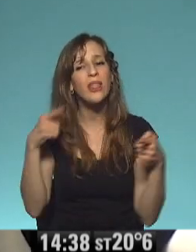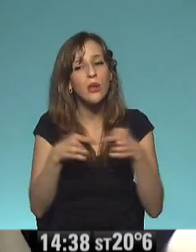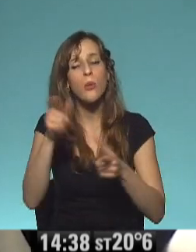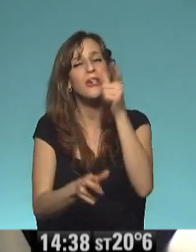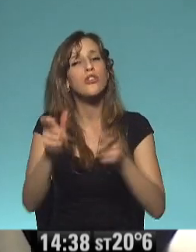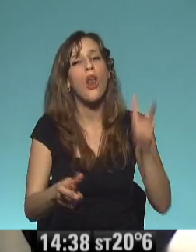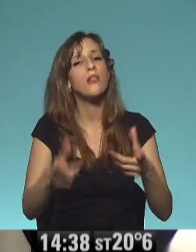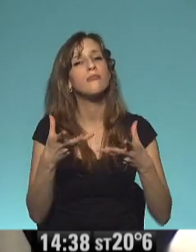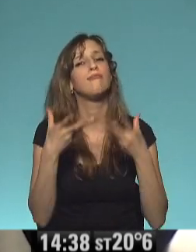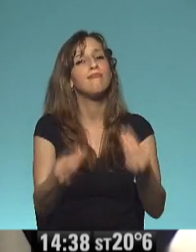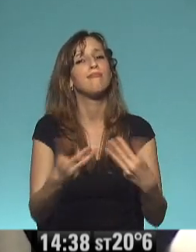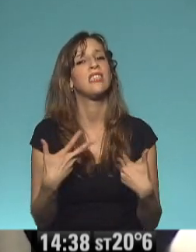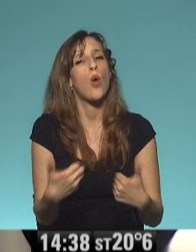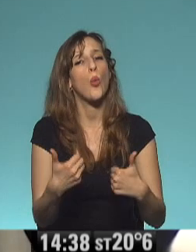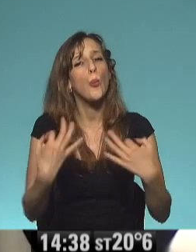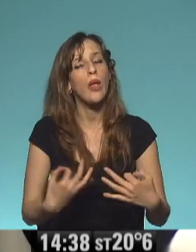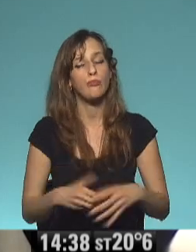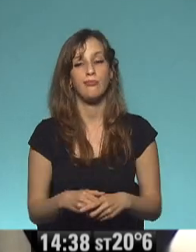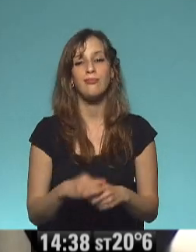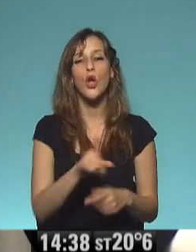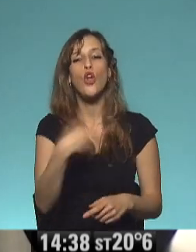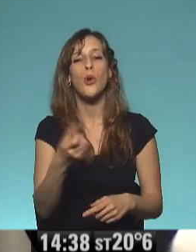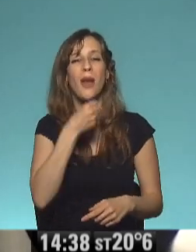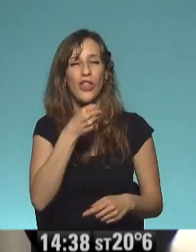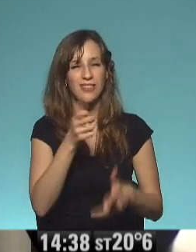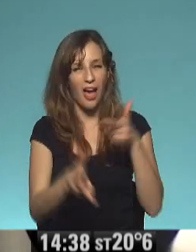Por último, por Radio Nacional Formosa, Alejandro Richard.